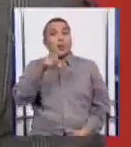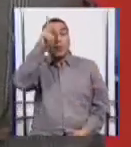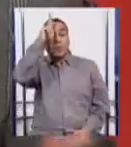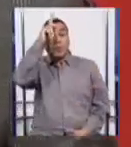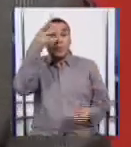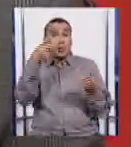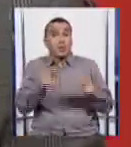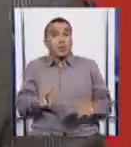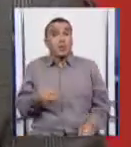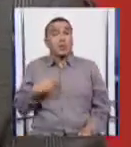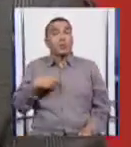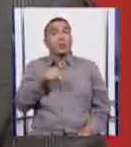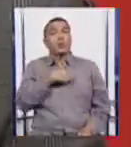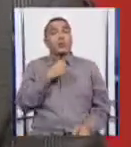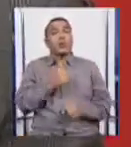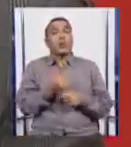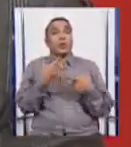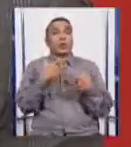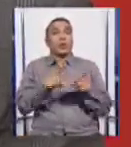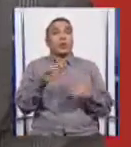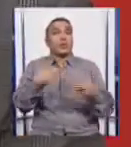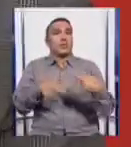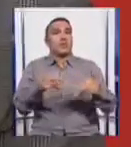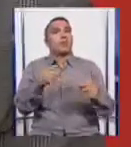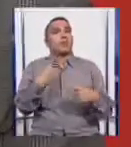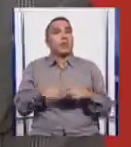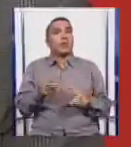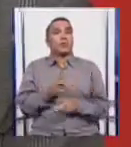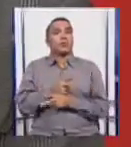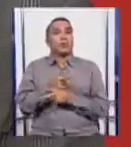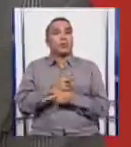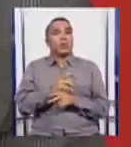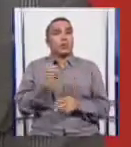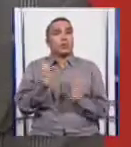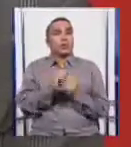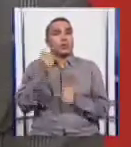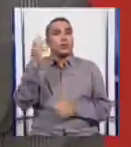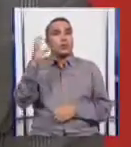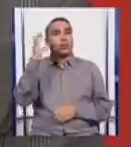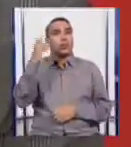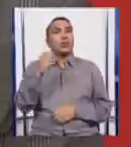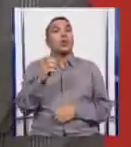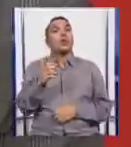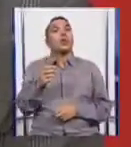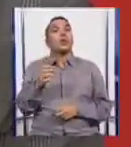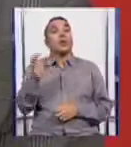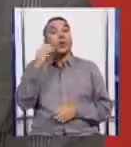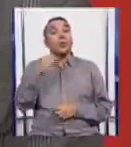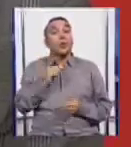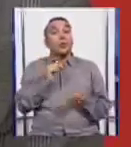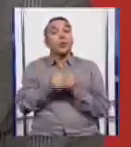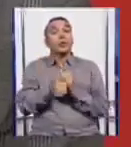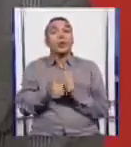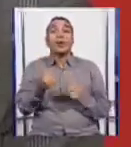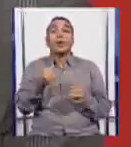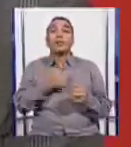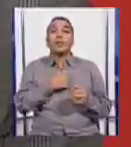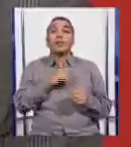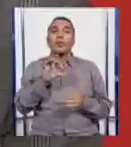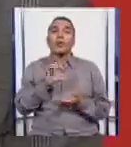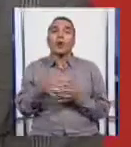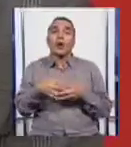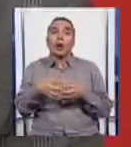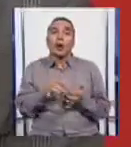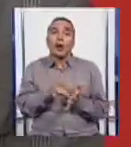pasado. Los tratados de libre comercio, de tener cuidado. Colombia pasó de ser un productor de arroz a ser no